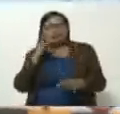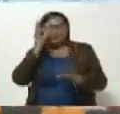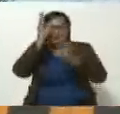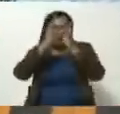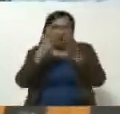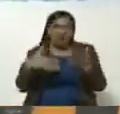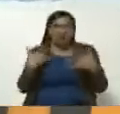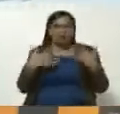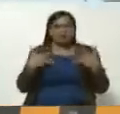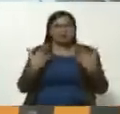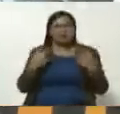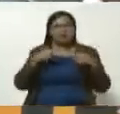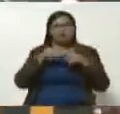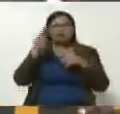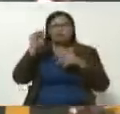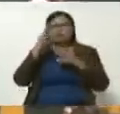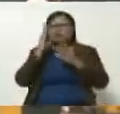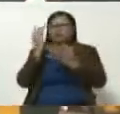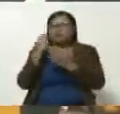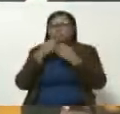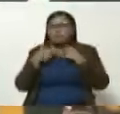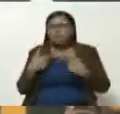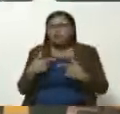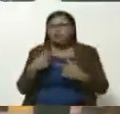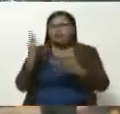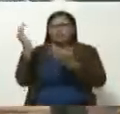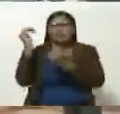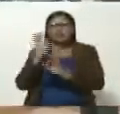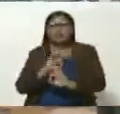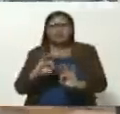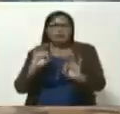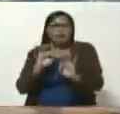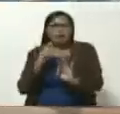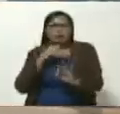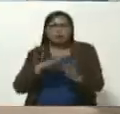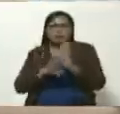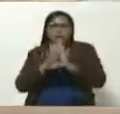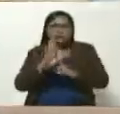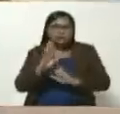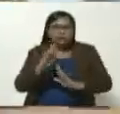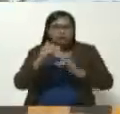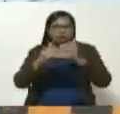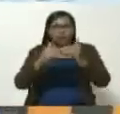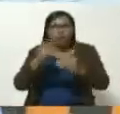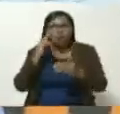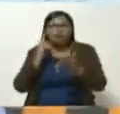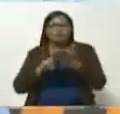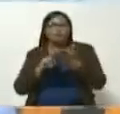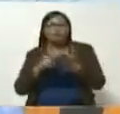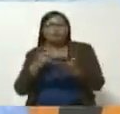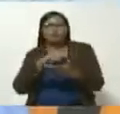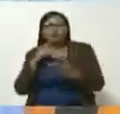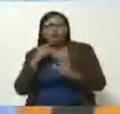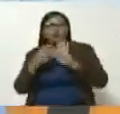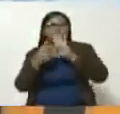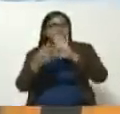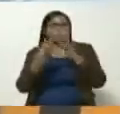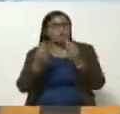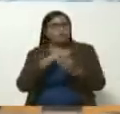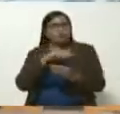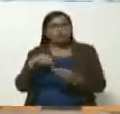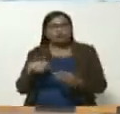alegría. Nunca perdimos la esperanza de que Monómeros iba a salir adelante. Y la verdad, esto representa mucho para